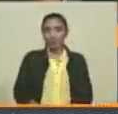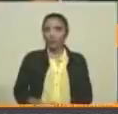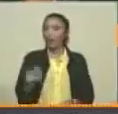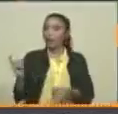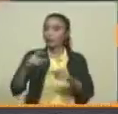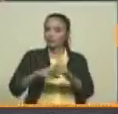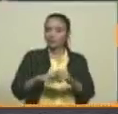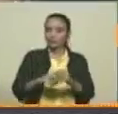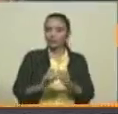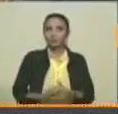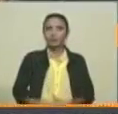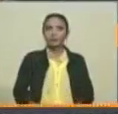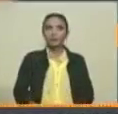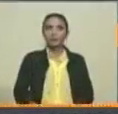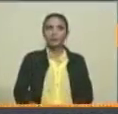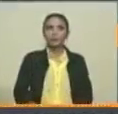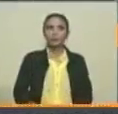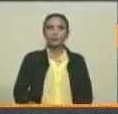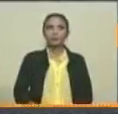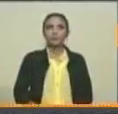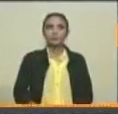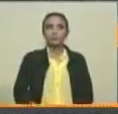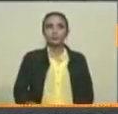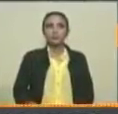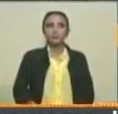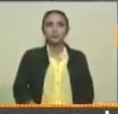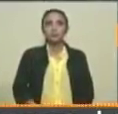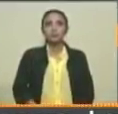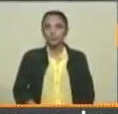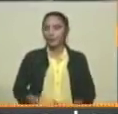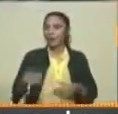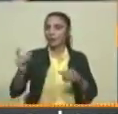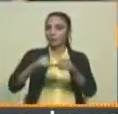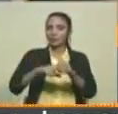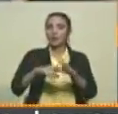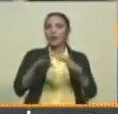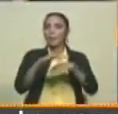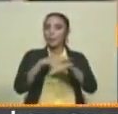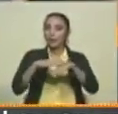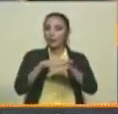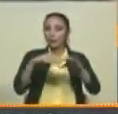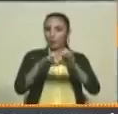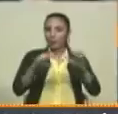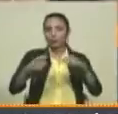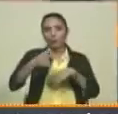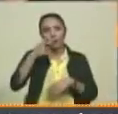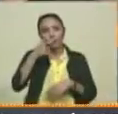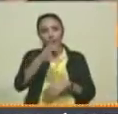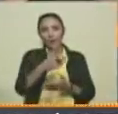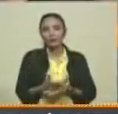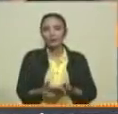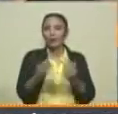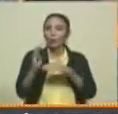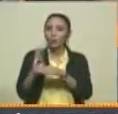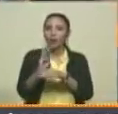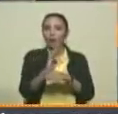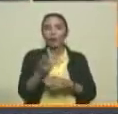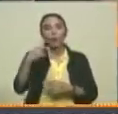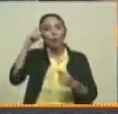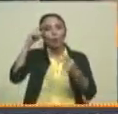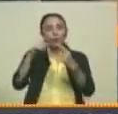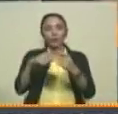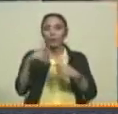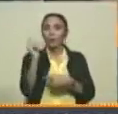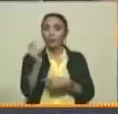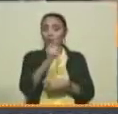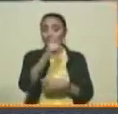ingresarlos como parte del personal del ministerio para el cuidado de las escuelas con tareas específicas,